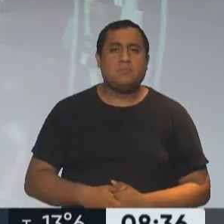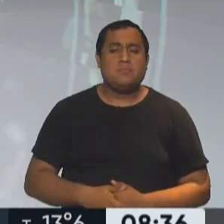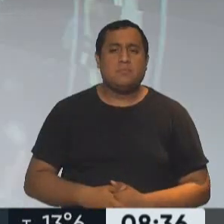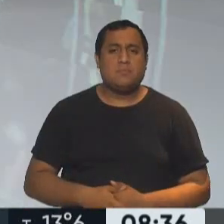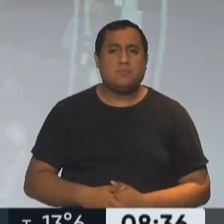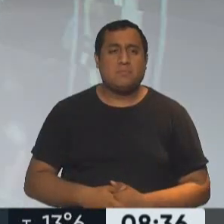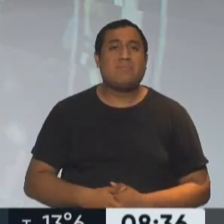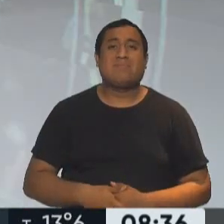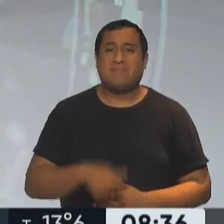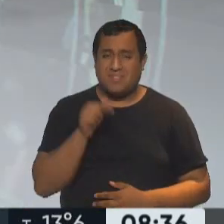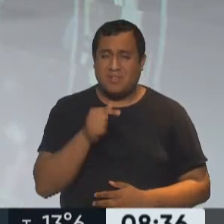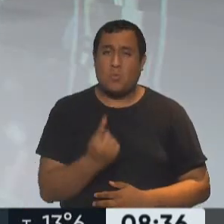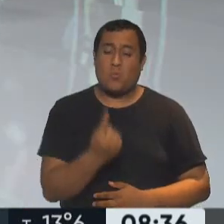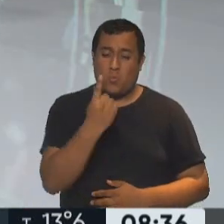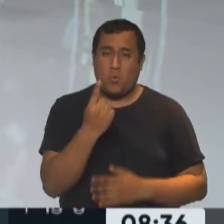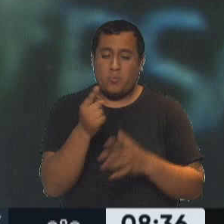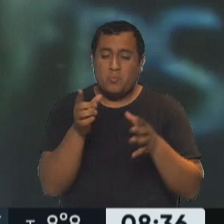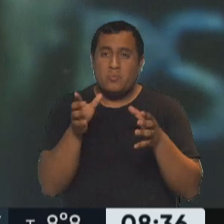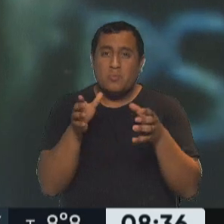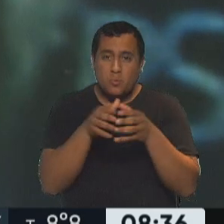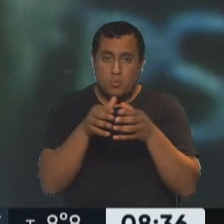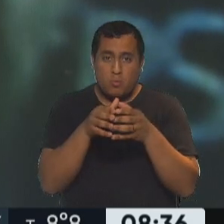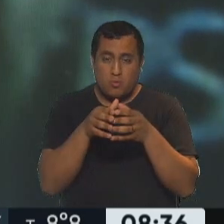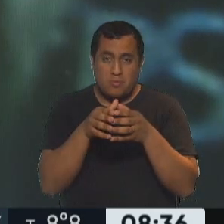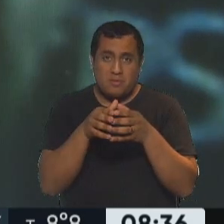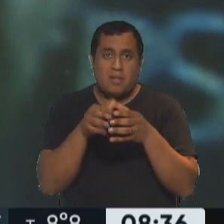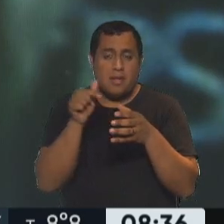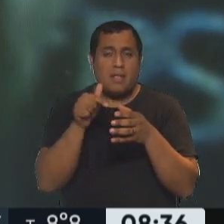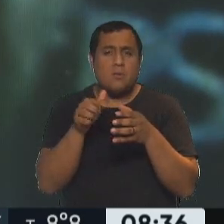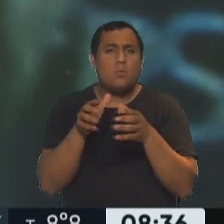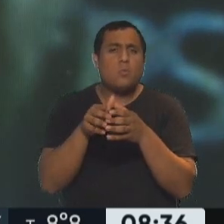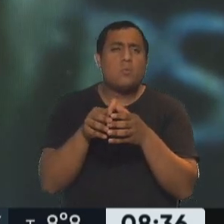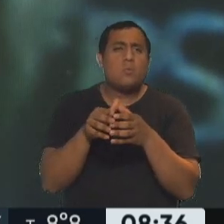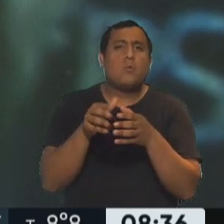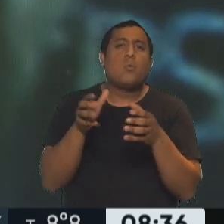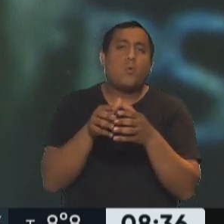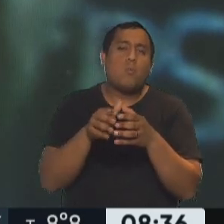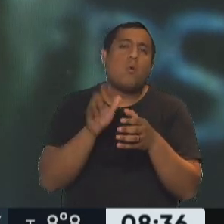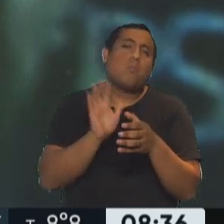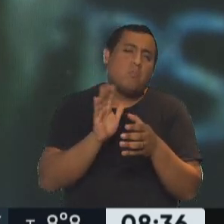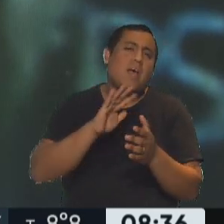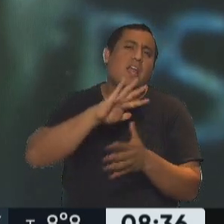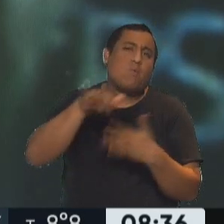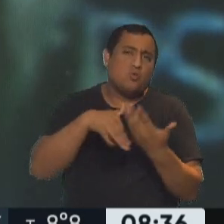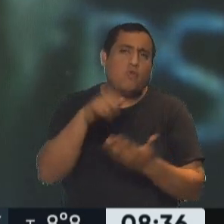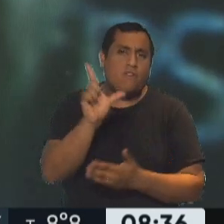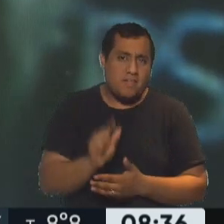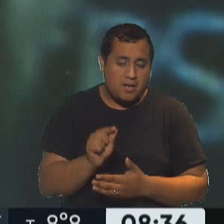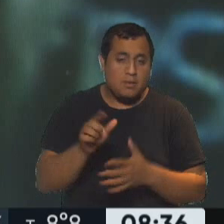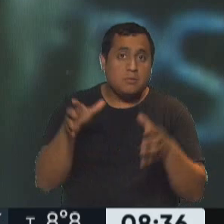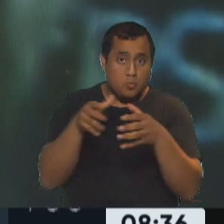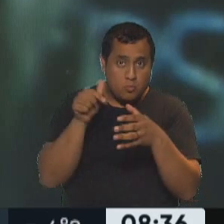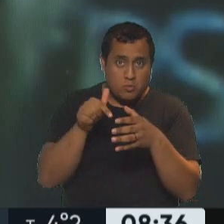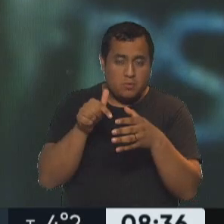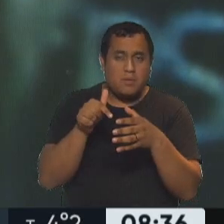Un mensaje de uno de los intervinientes en este grupo que está identificado con Revolución Federal y obviamente hace